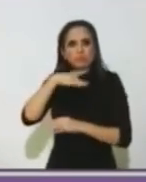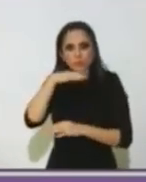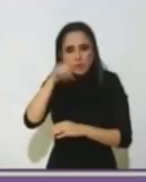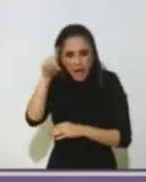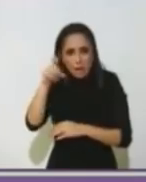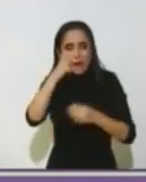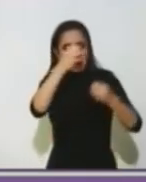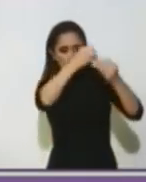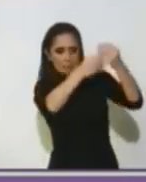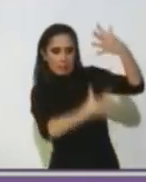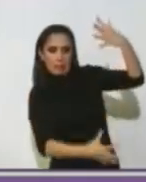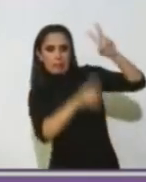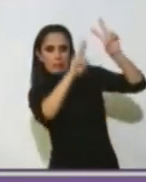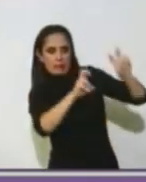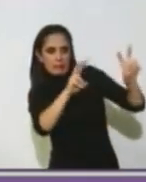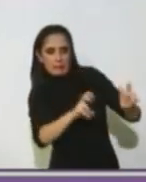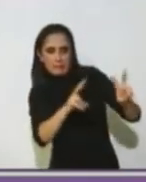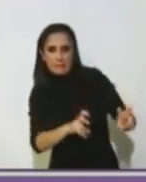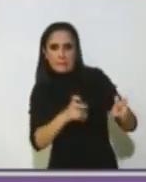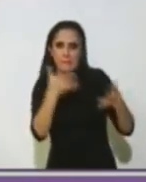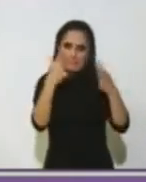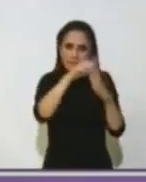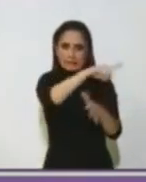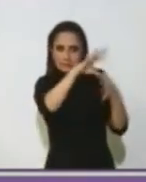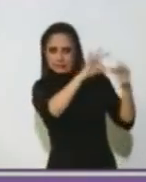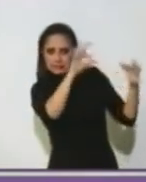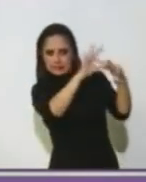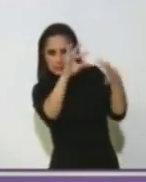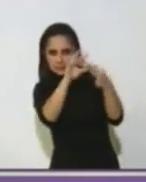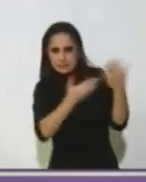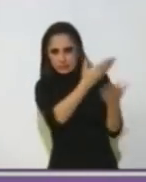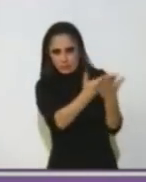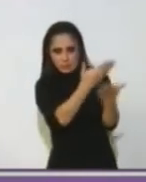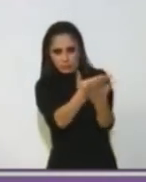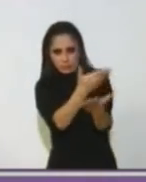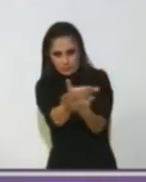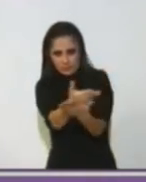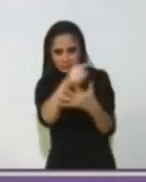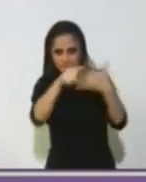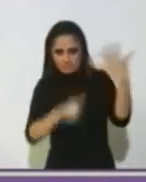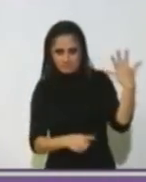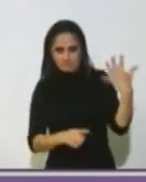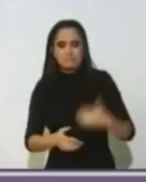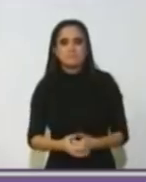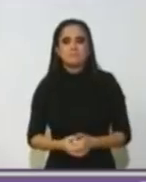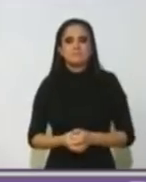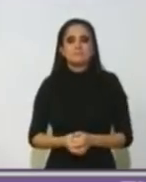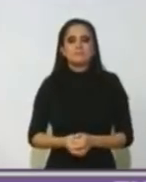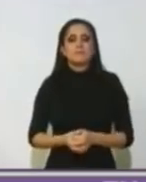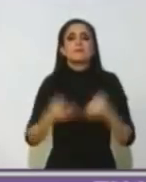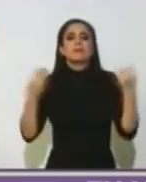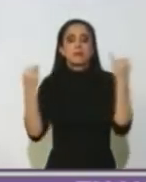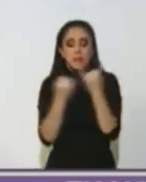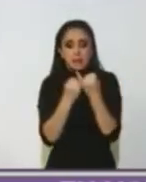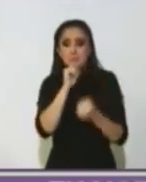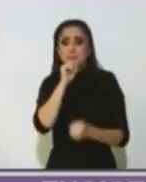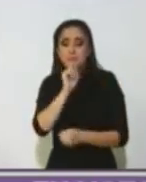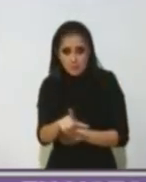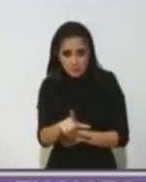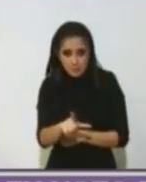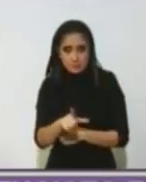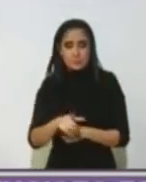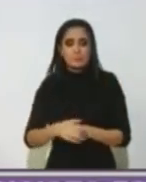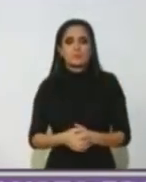es un poco un poco como para ir más o menos delimitando el terreno bueno también este en